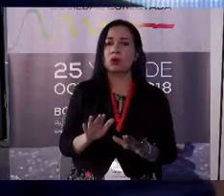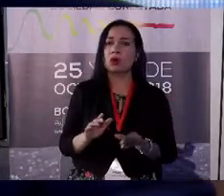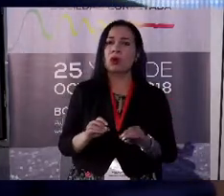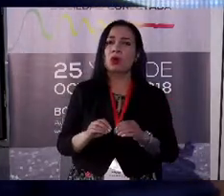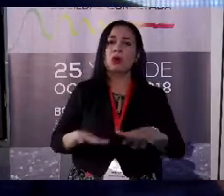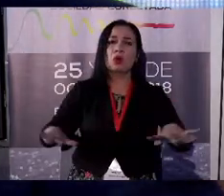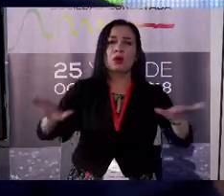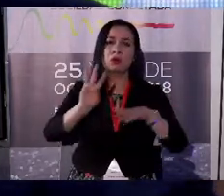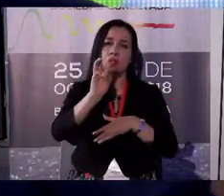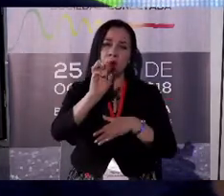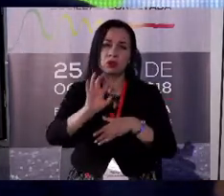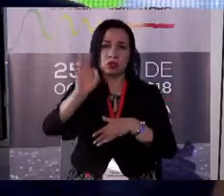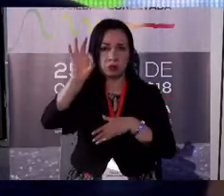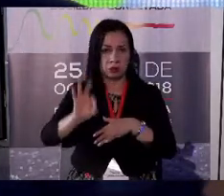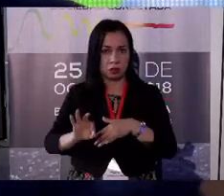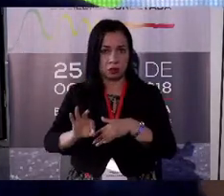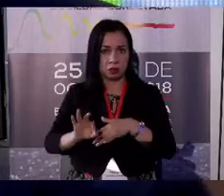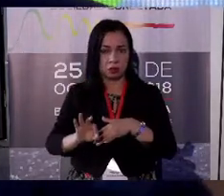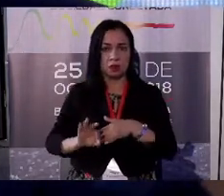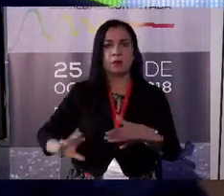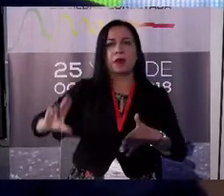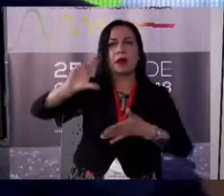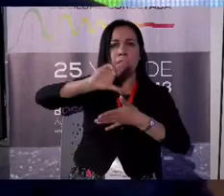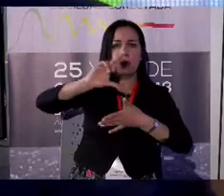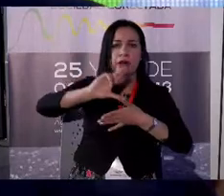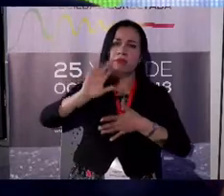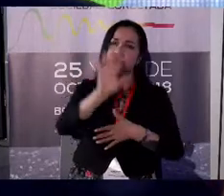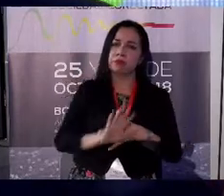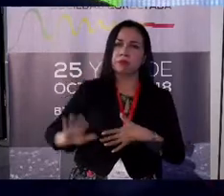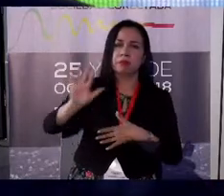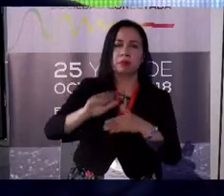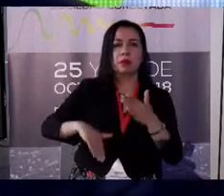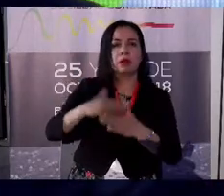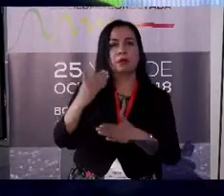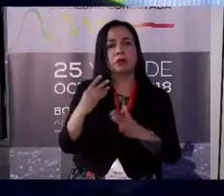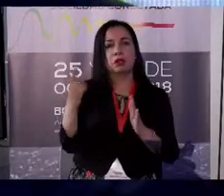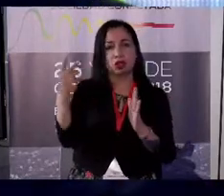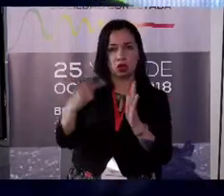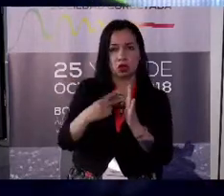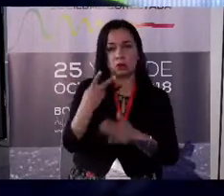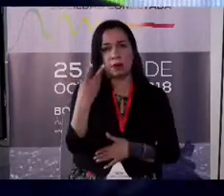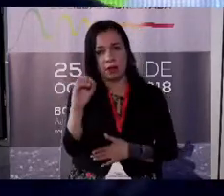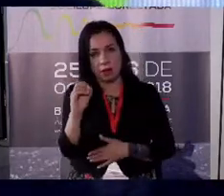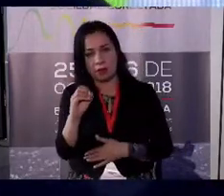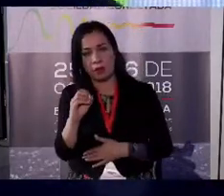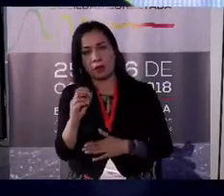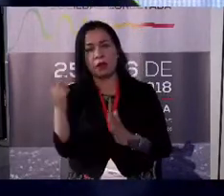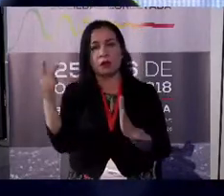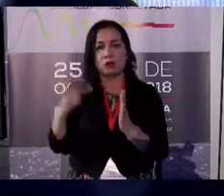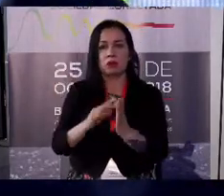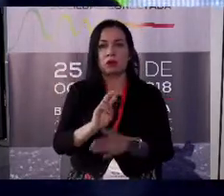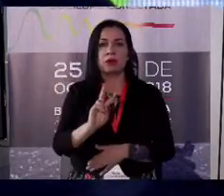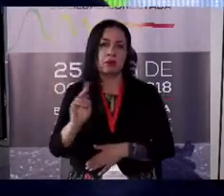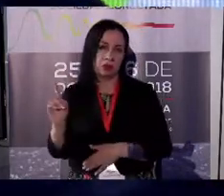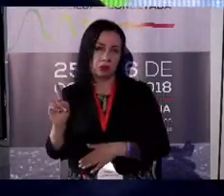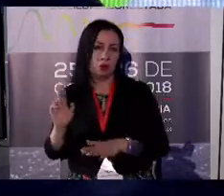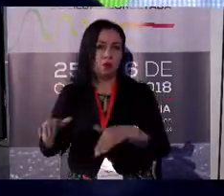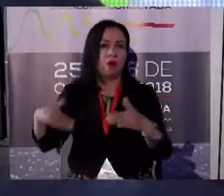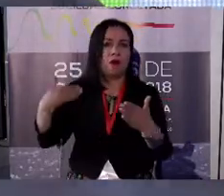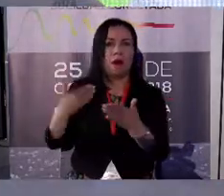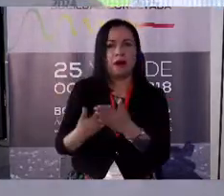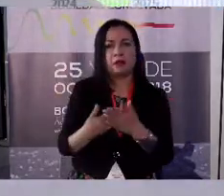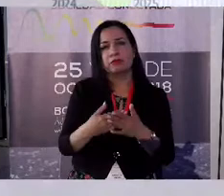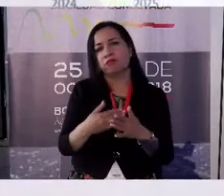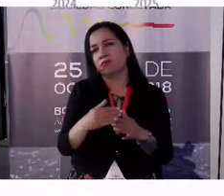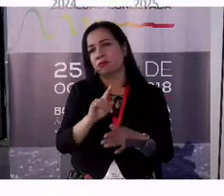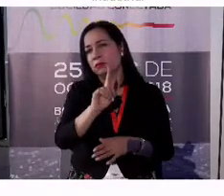8%. El despliegue en América Latina empezará 2020, 2021, y nosotros estimamos que va a llegar a 64